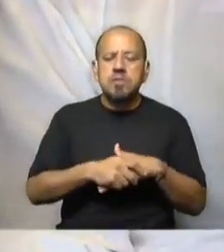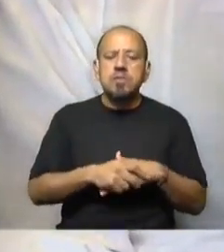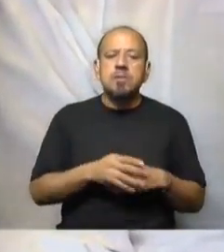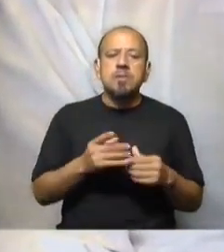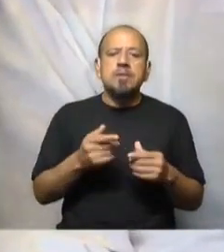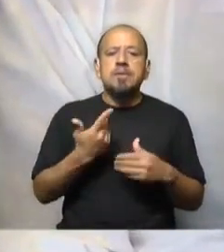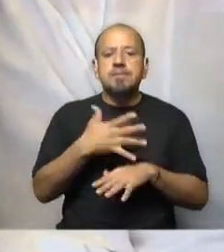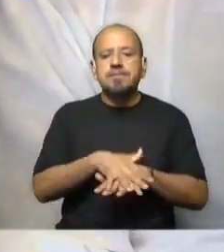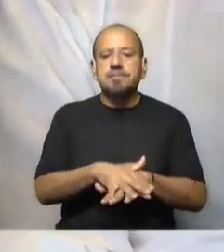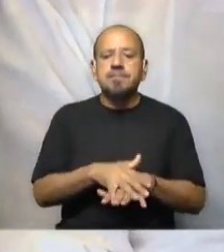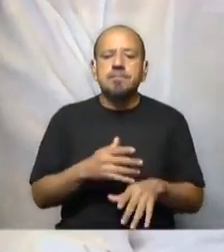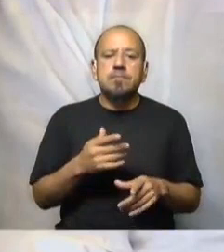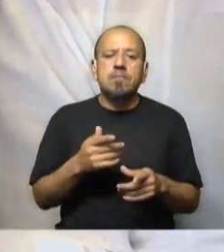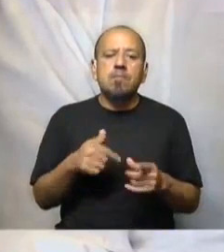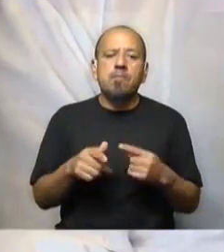de integración,